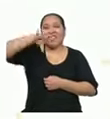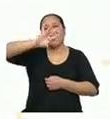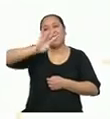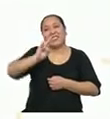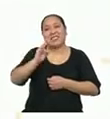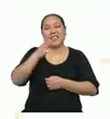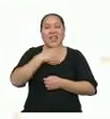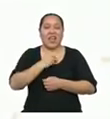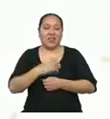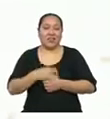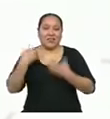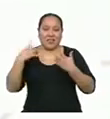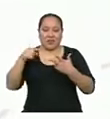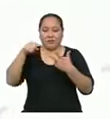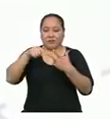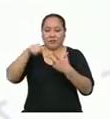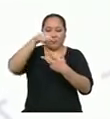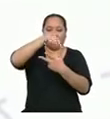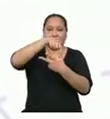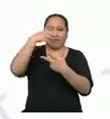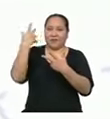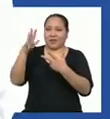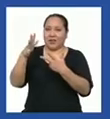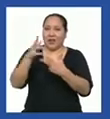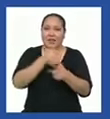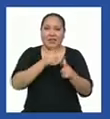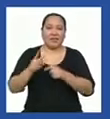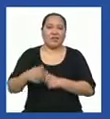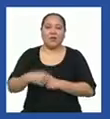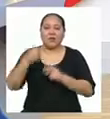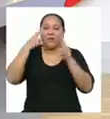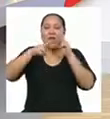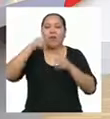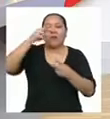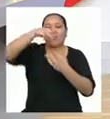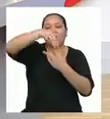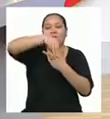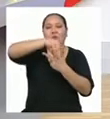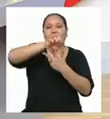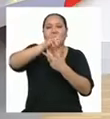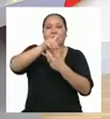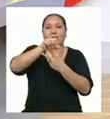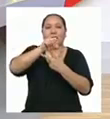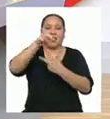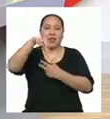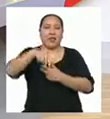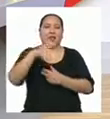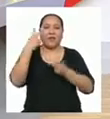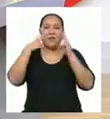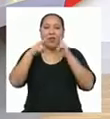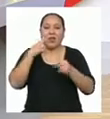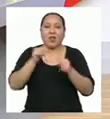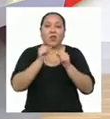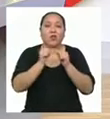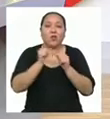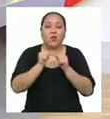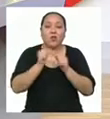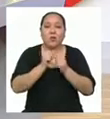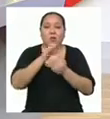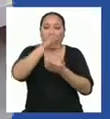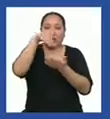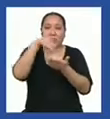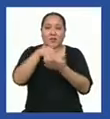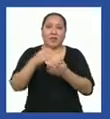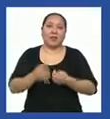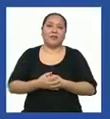Ahora que ya tenemos la moda y la media, calculemos la mediana. Para eso, primero tenemos que calcular el número del término